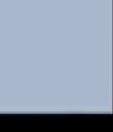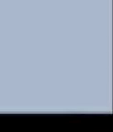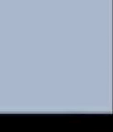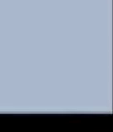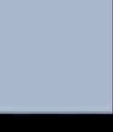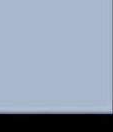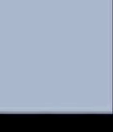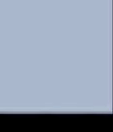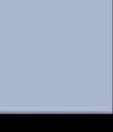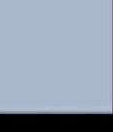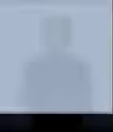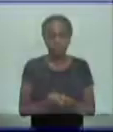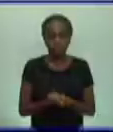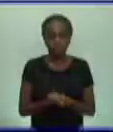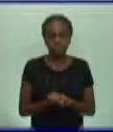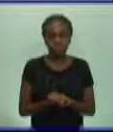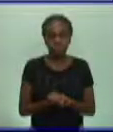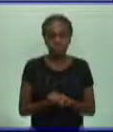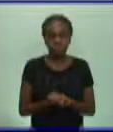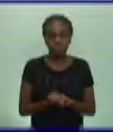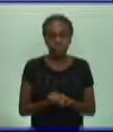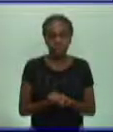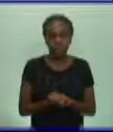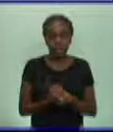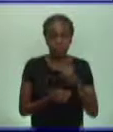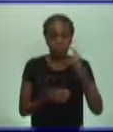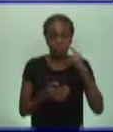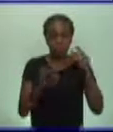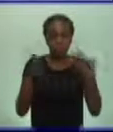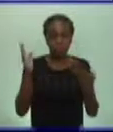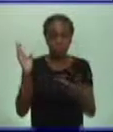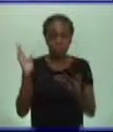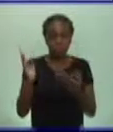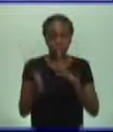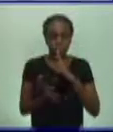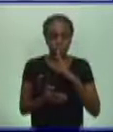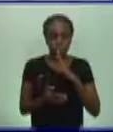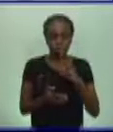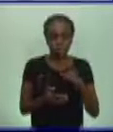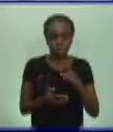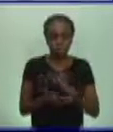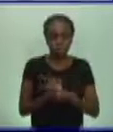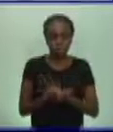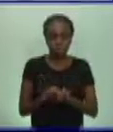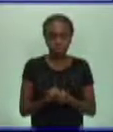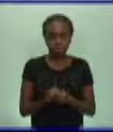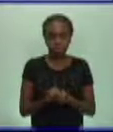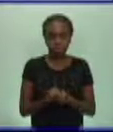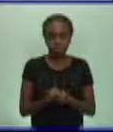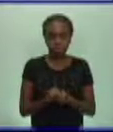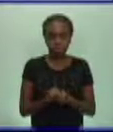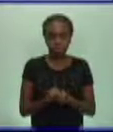Según lo leído en el texto, responde, ¿quién caminaba por la finca?